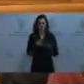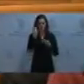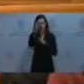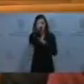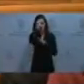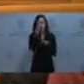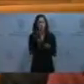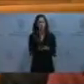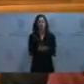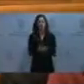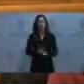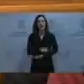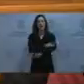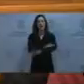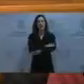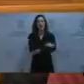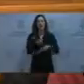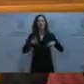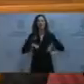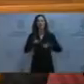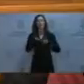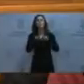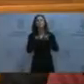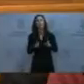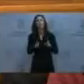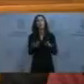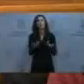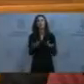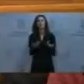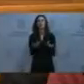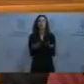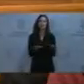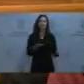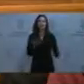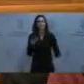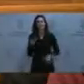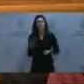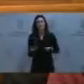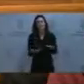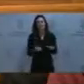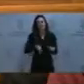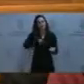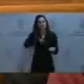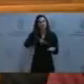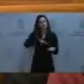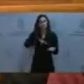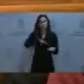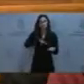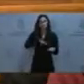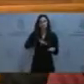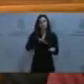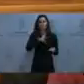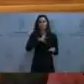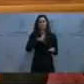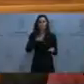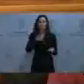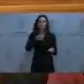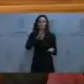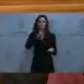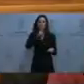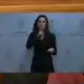planteado al Gobierno hoy una pregunta de muy difícil respuesta o de muy difícil contestación,